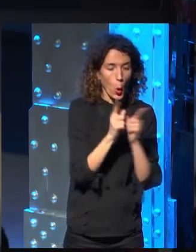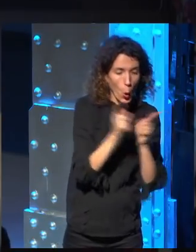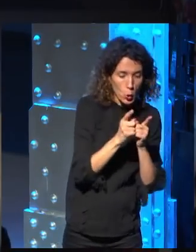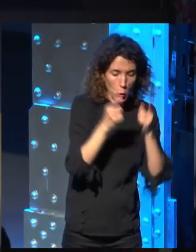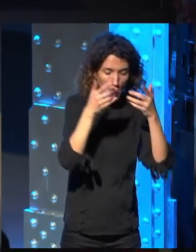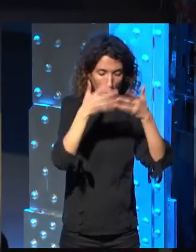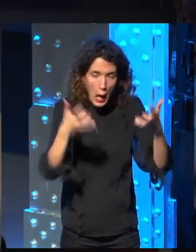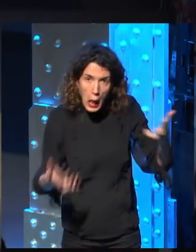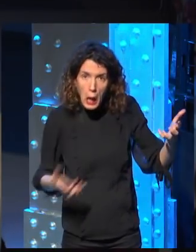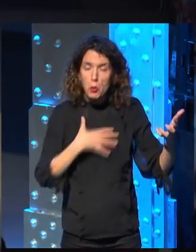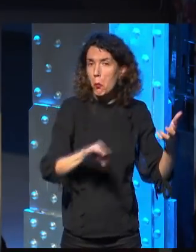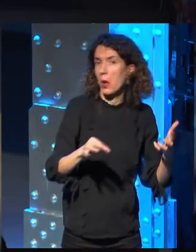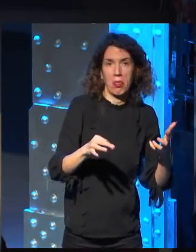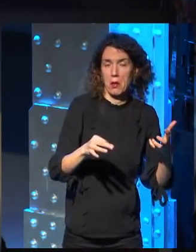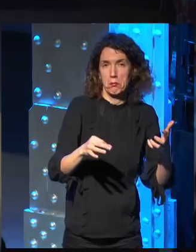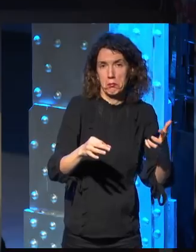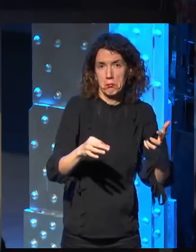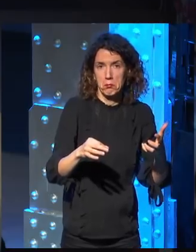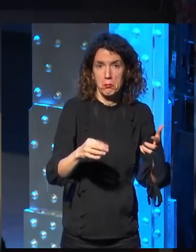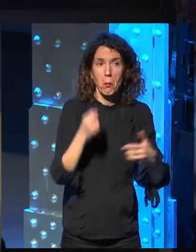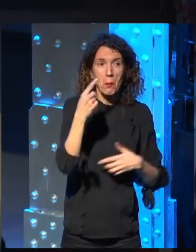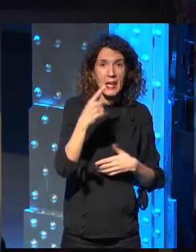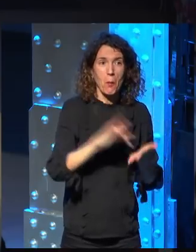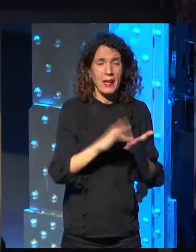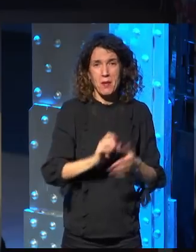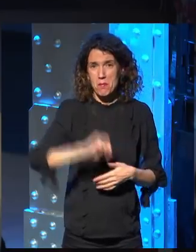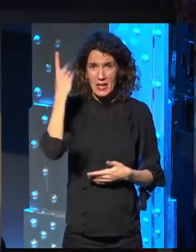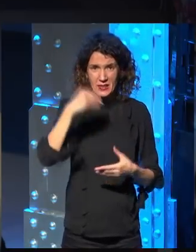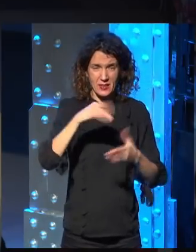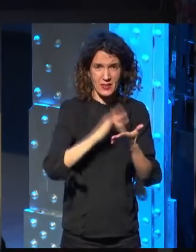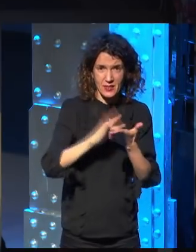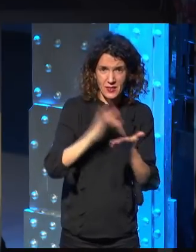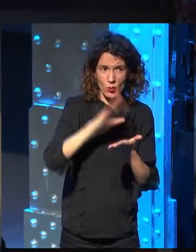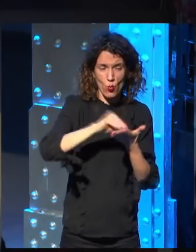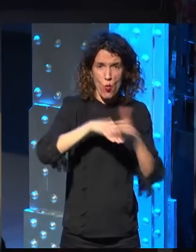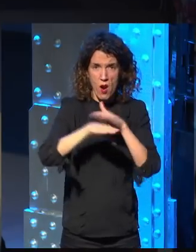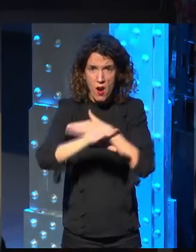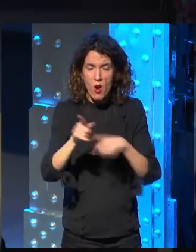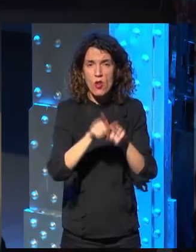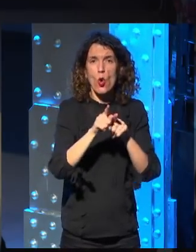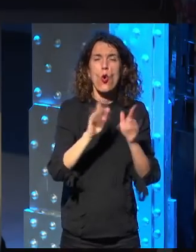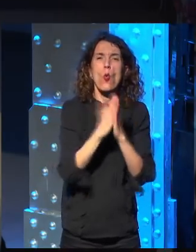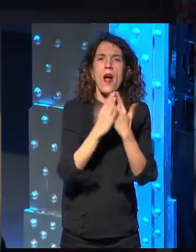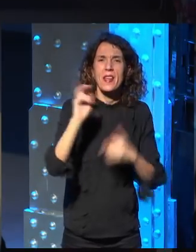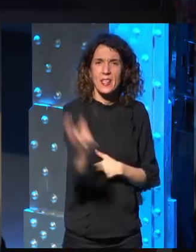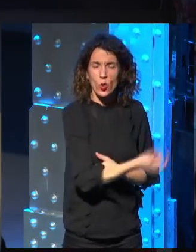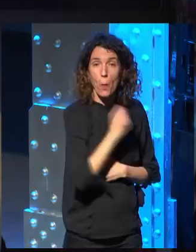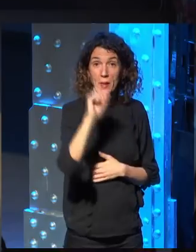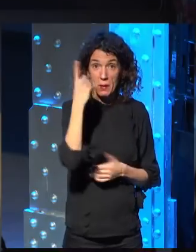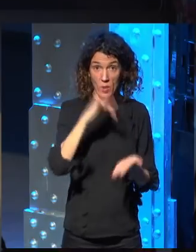puede ser más largo. Ahí yo tengo más de 1000 páginas de notas y docenas de cuadernos.